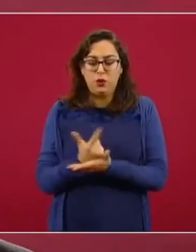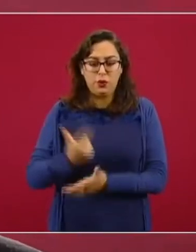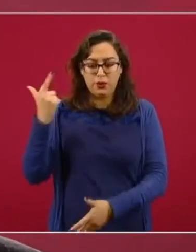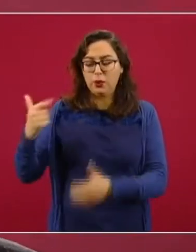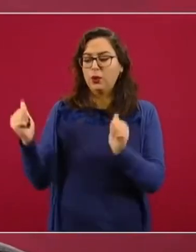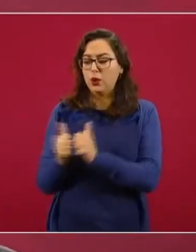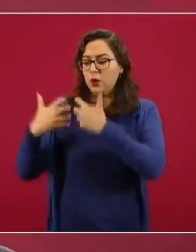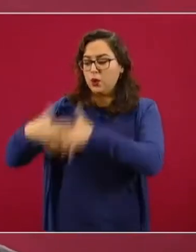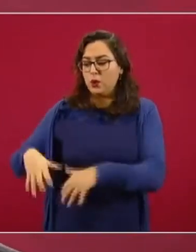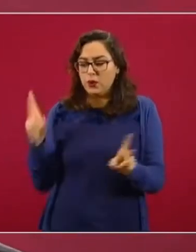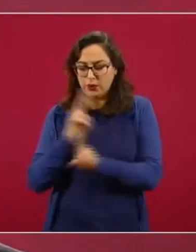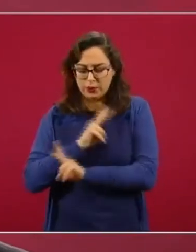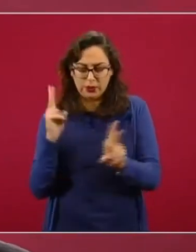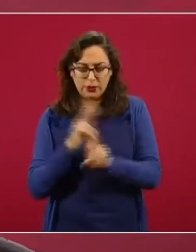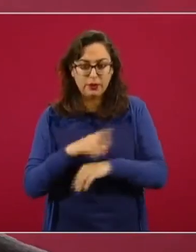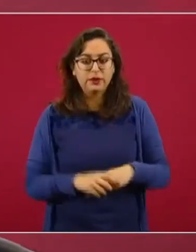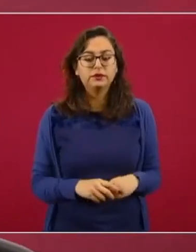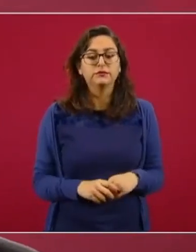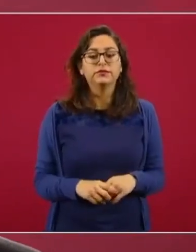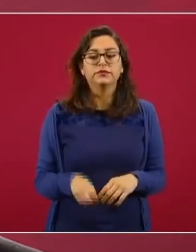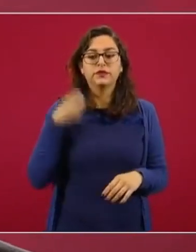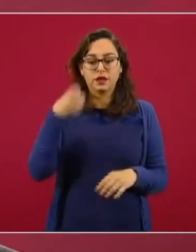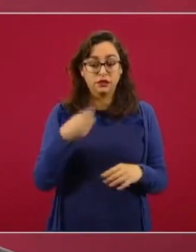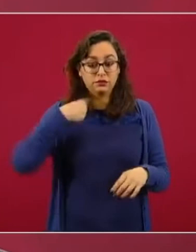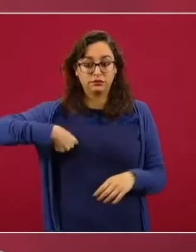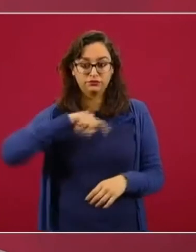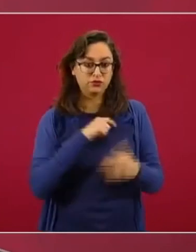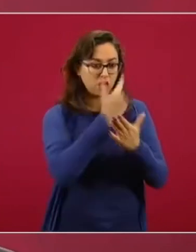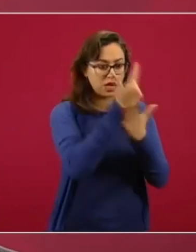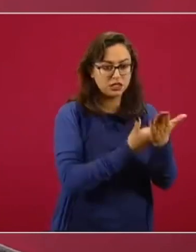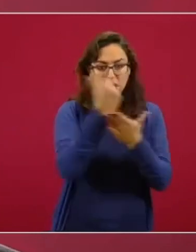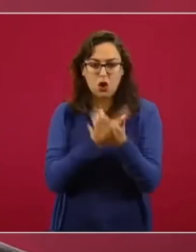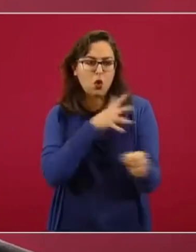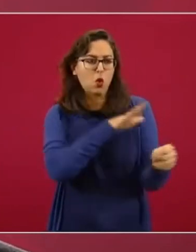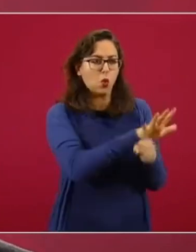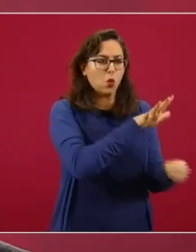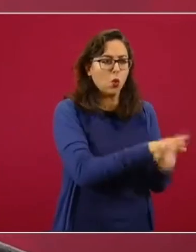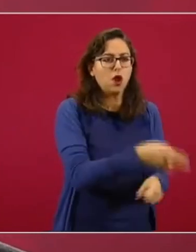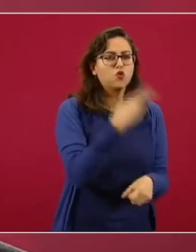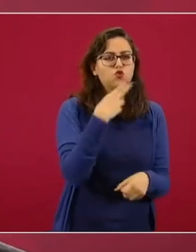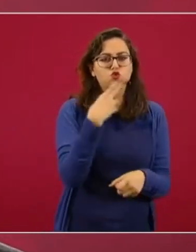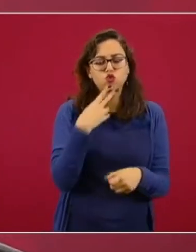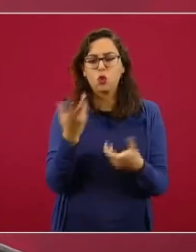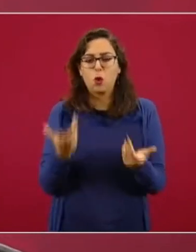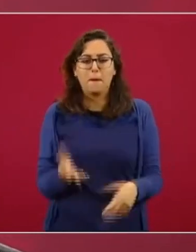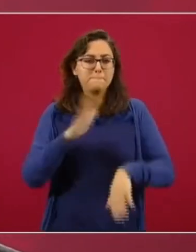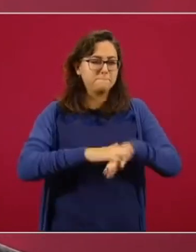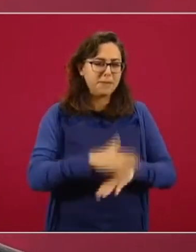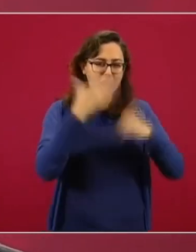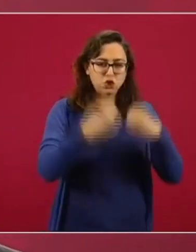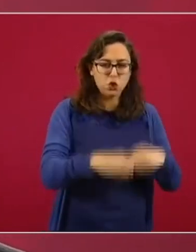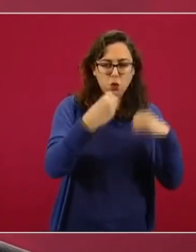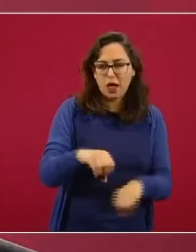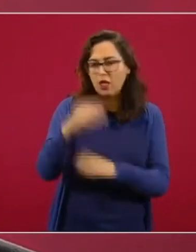Hicimos una lista de acuerdo a la intensidad del uso y de acuerdo a los indicadores de desempeño, cuáles eran